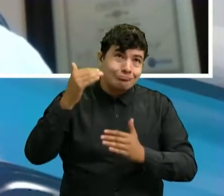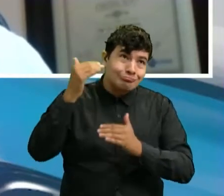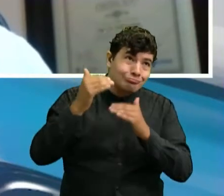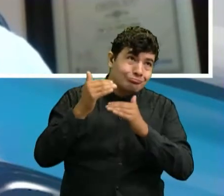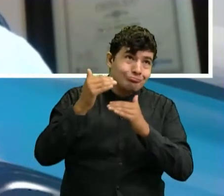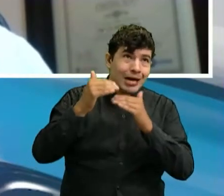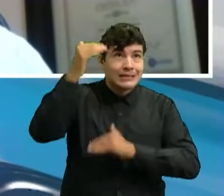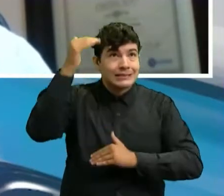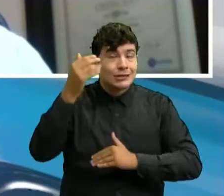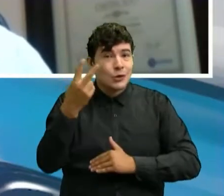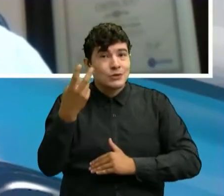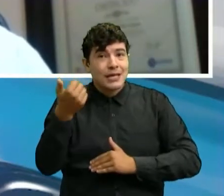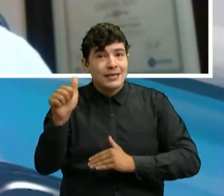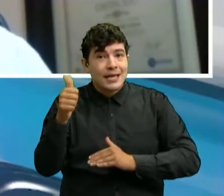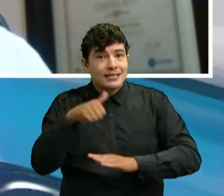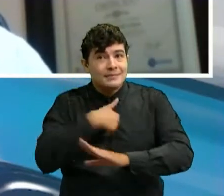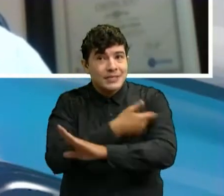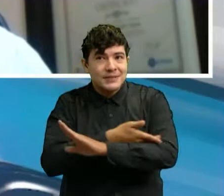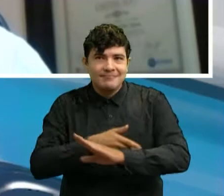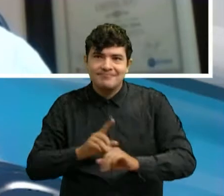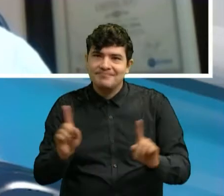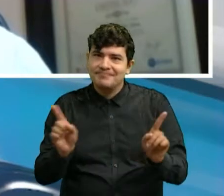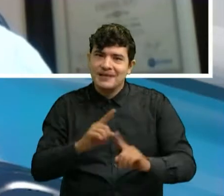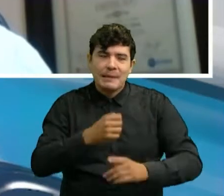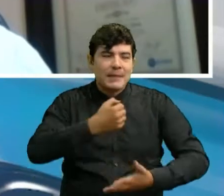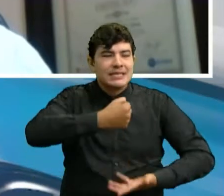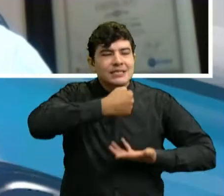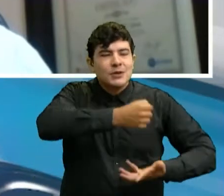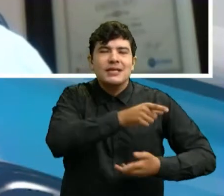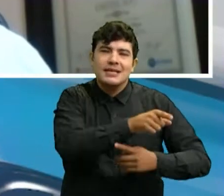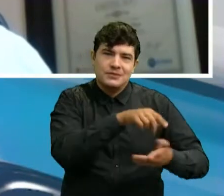210 millones de pesos, la pensión va a ser de salario mínimo.